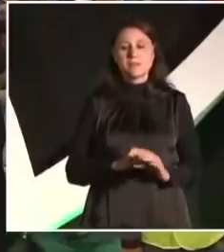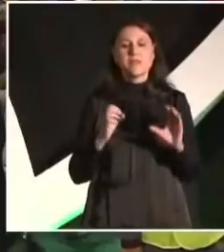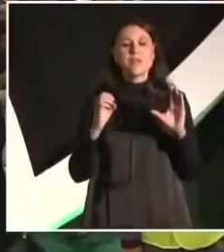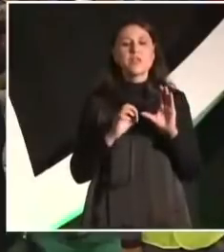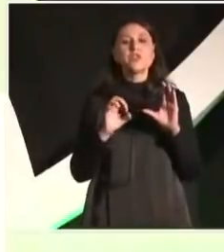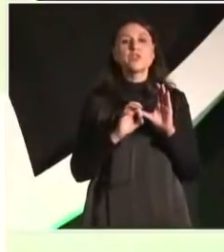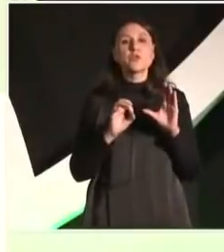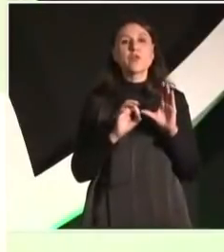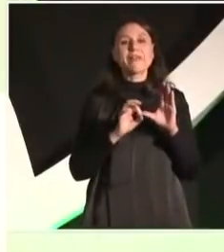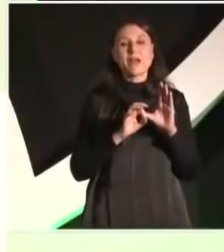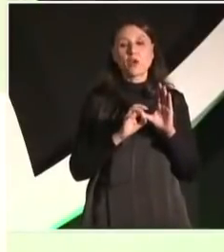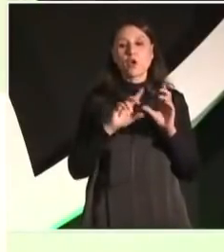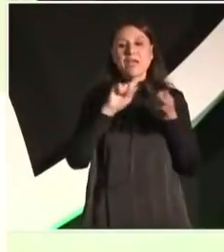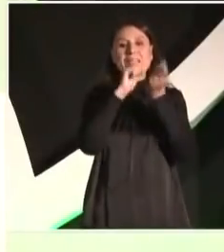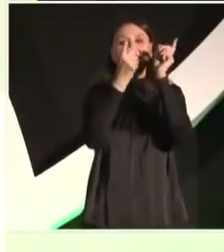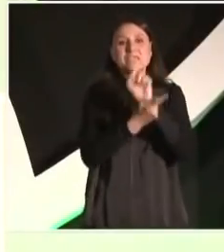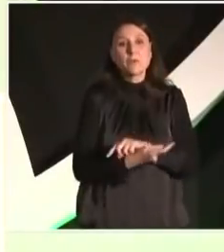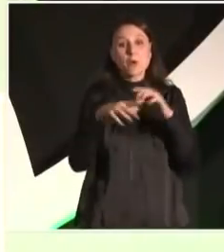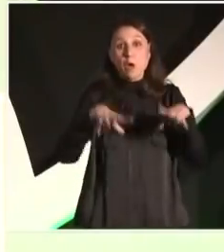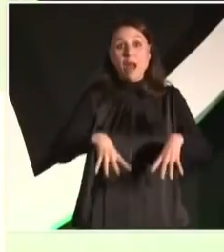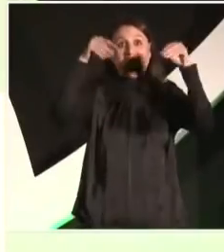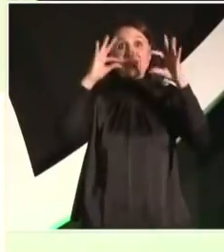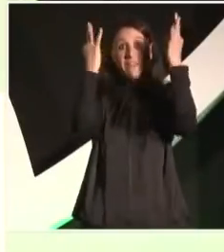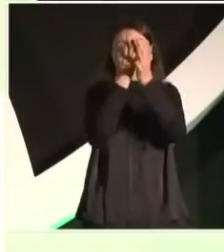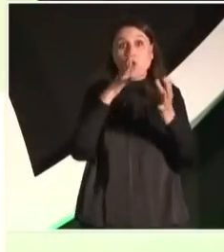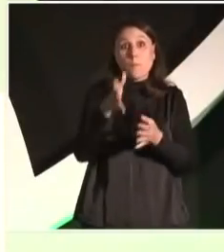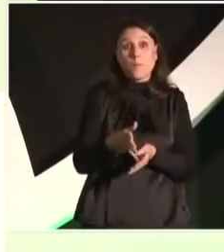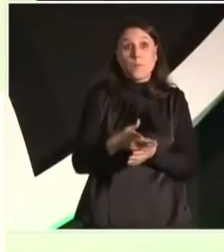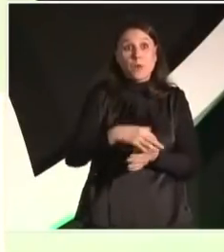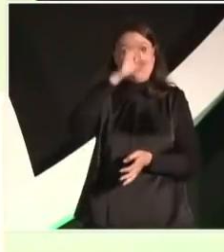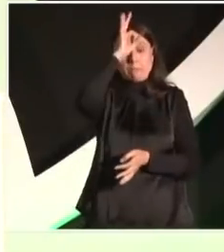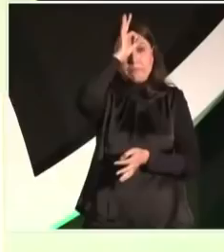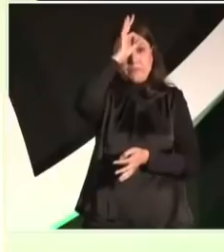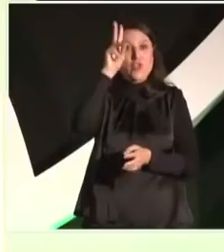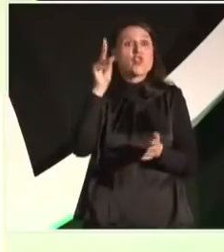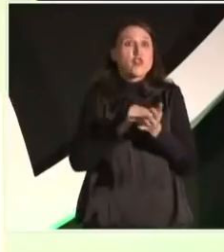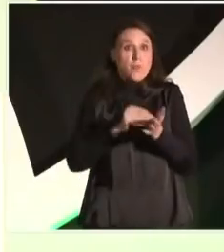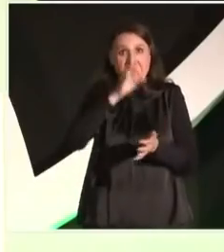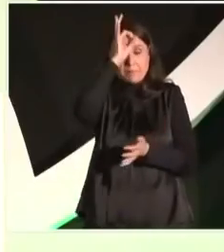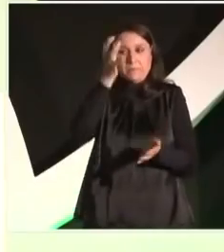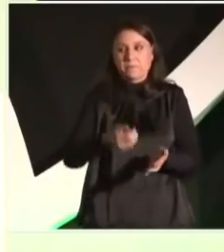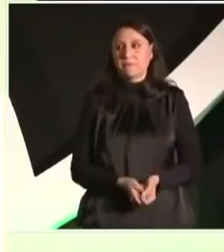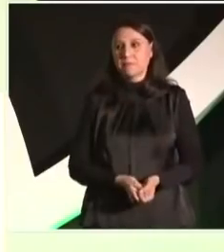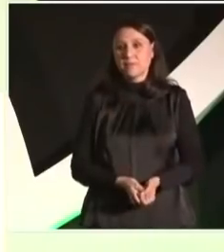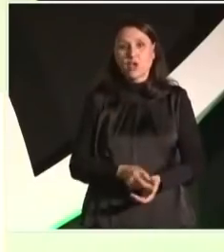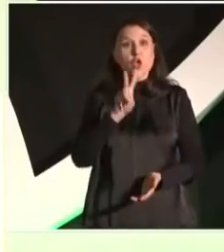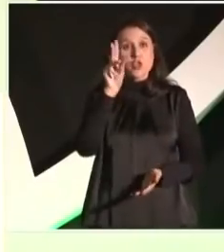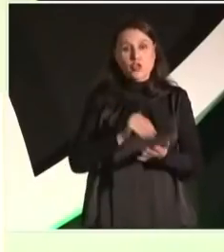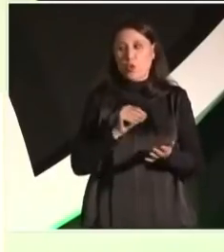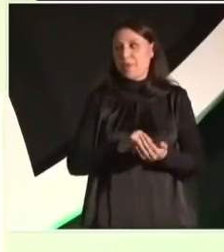Que se equivoca con la Catedral de Córdoba porque son ignorantes dos veces. Dos